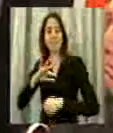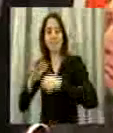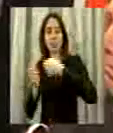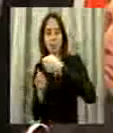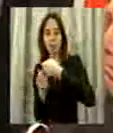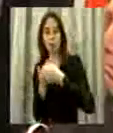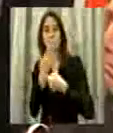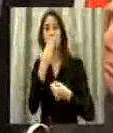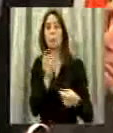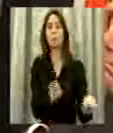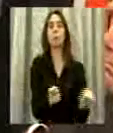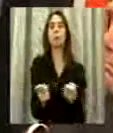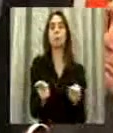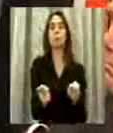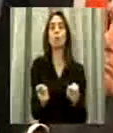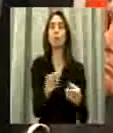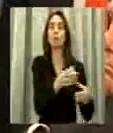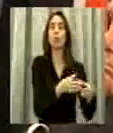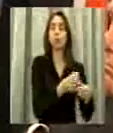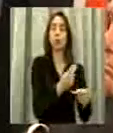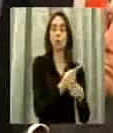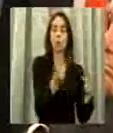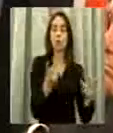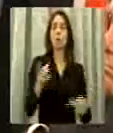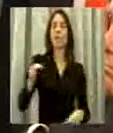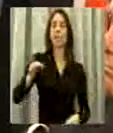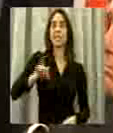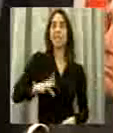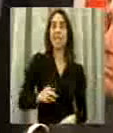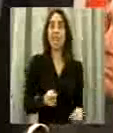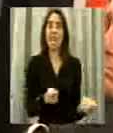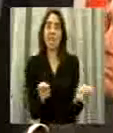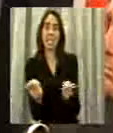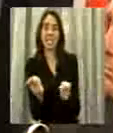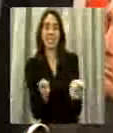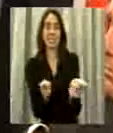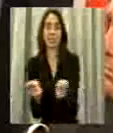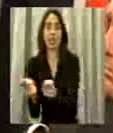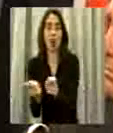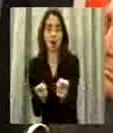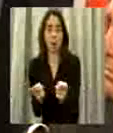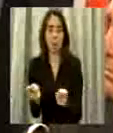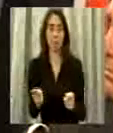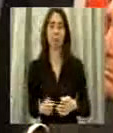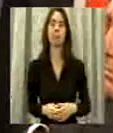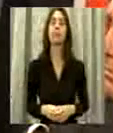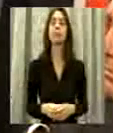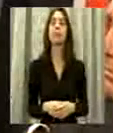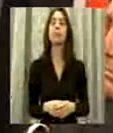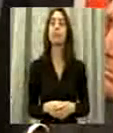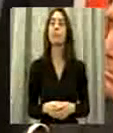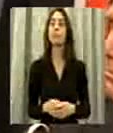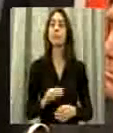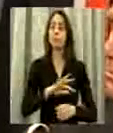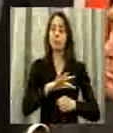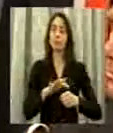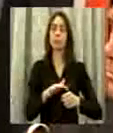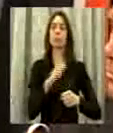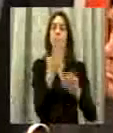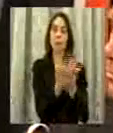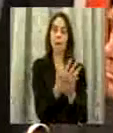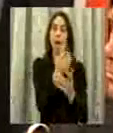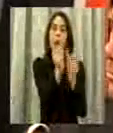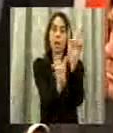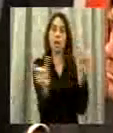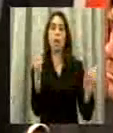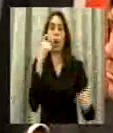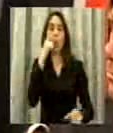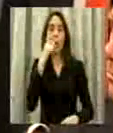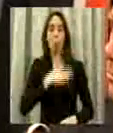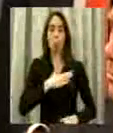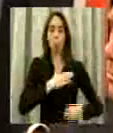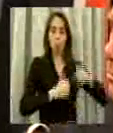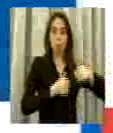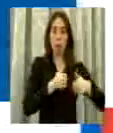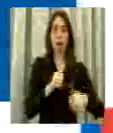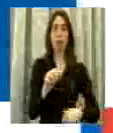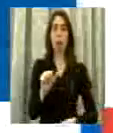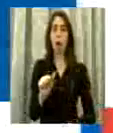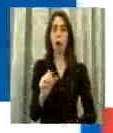Mejorando la gestión del sector público, tenemos el programa Chile Gestiona. Tenemos recursos humanos y